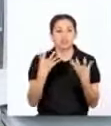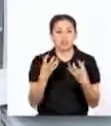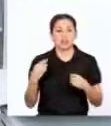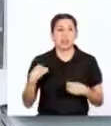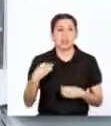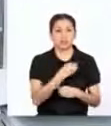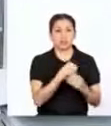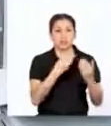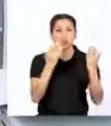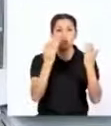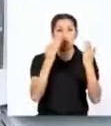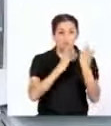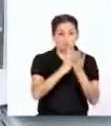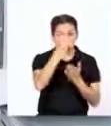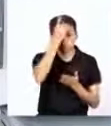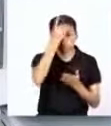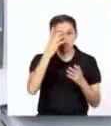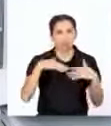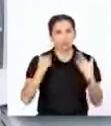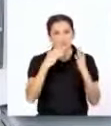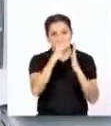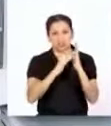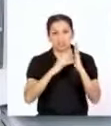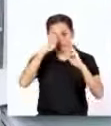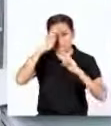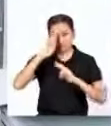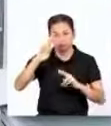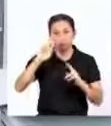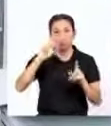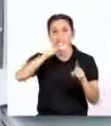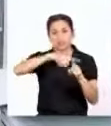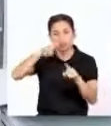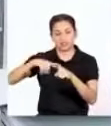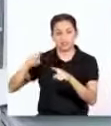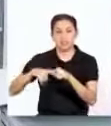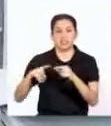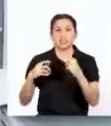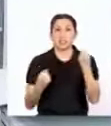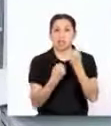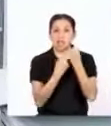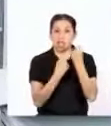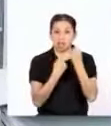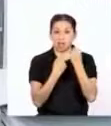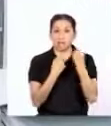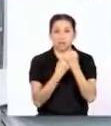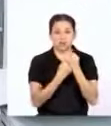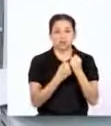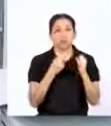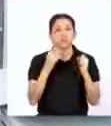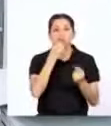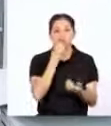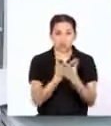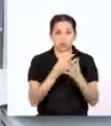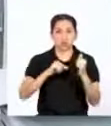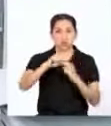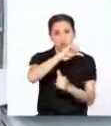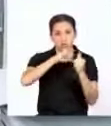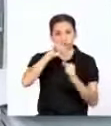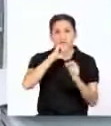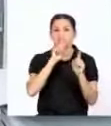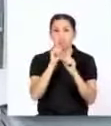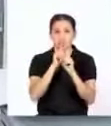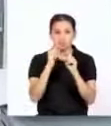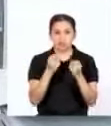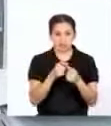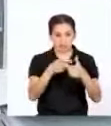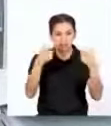se involucre en una serie de actividades orientadas al respeto a las diferencias, a la colaboración para la buena convivencia y